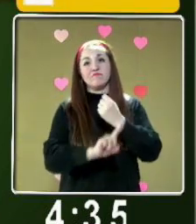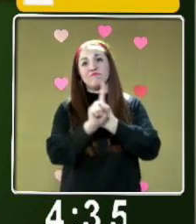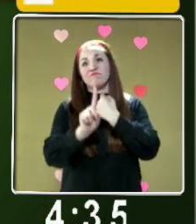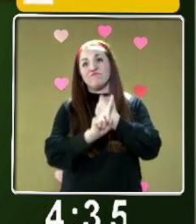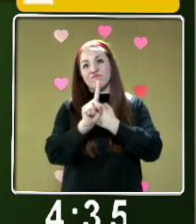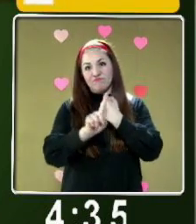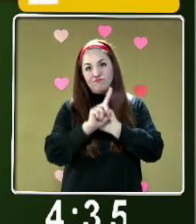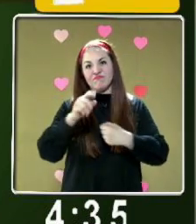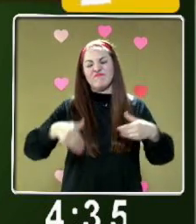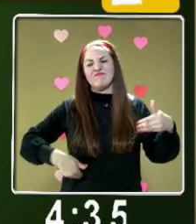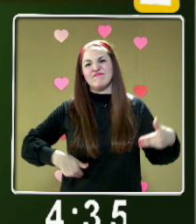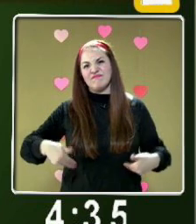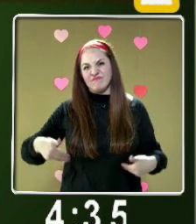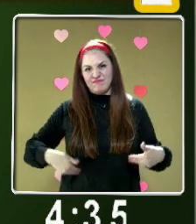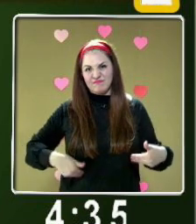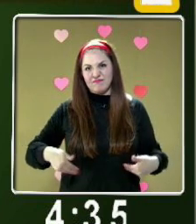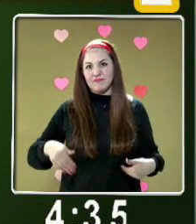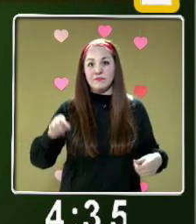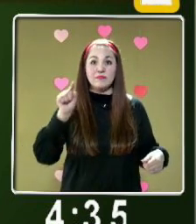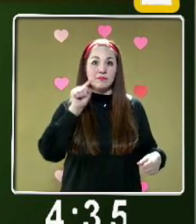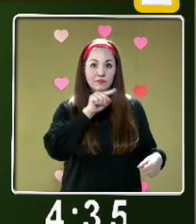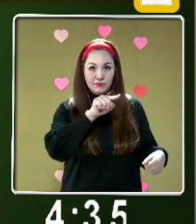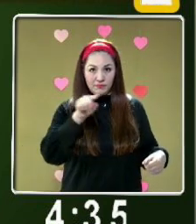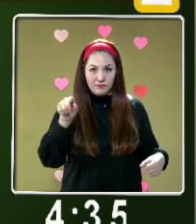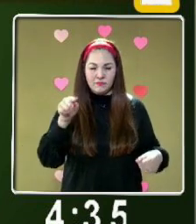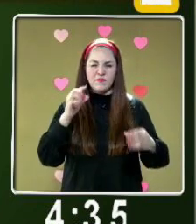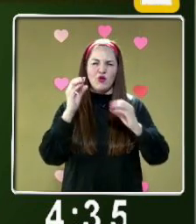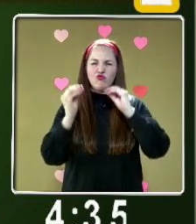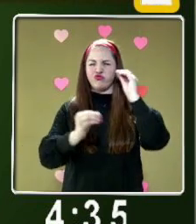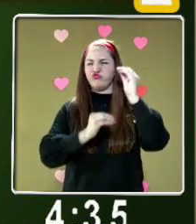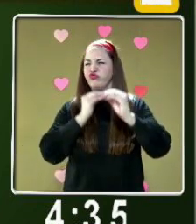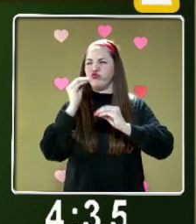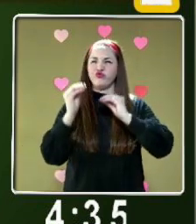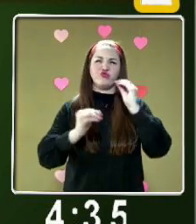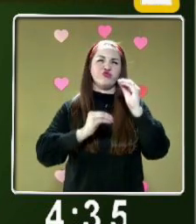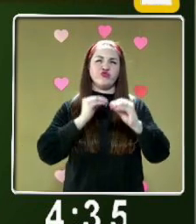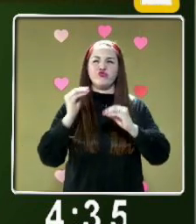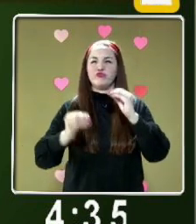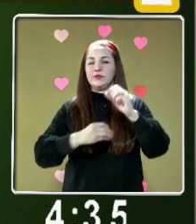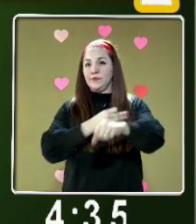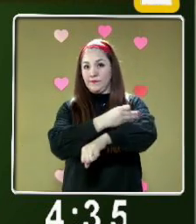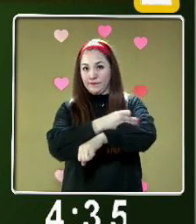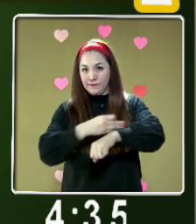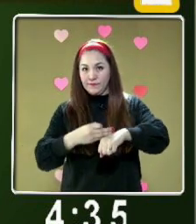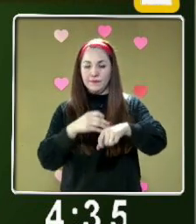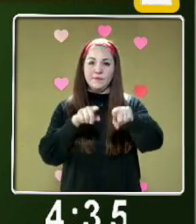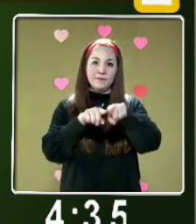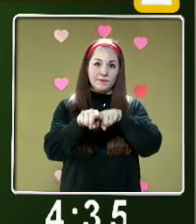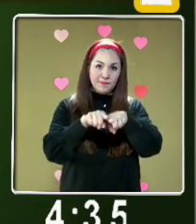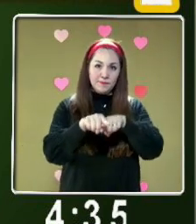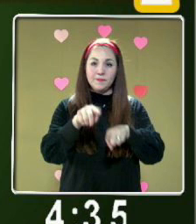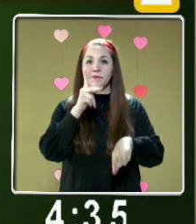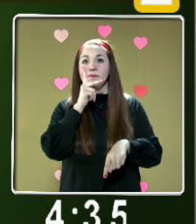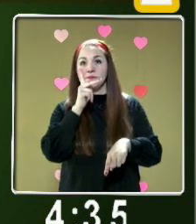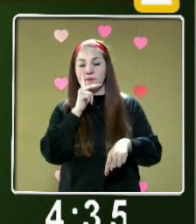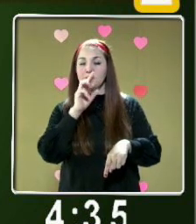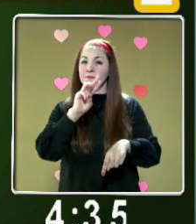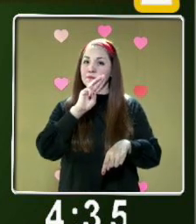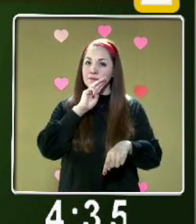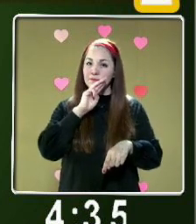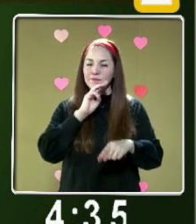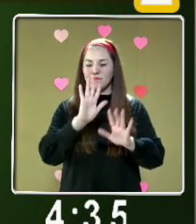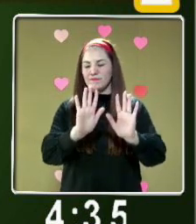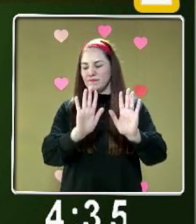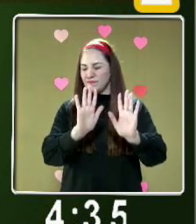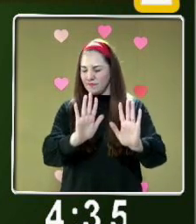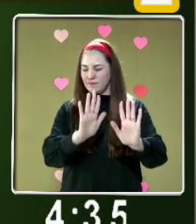enojo. Entonces, si tú estás teniendo una discusión con algún familiar, tu hermano, tu papá, tu mamá, bueno, establece distancia. Mami,